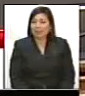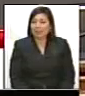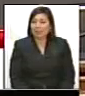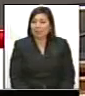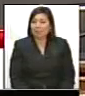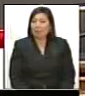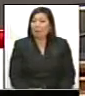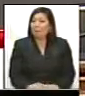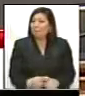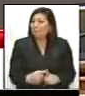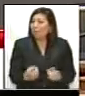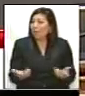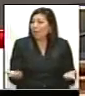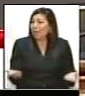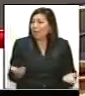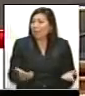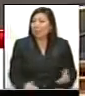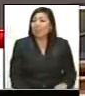Pero sin embargo,